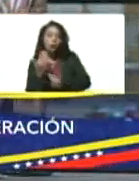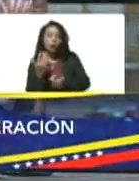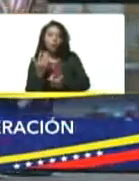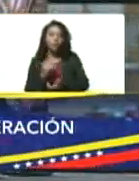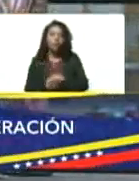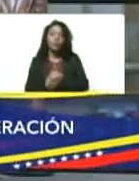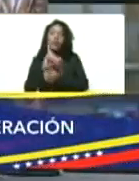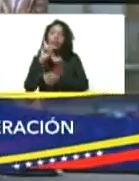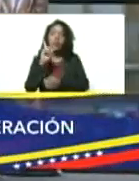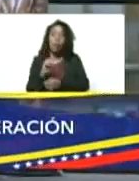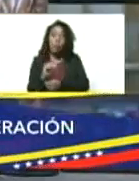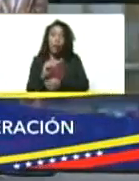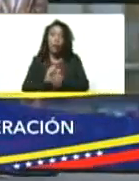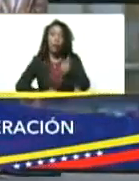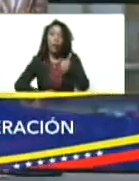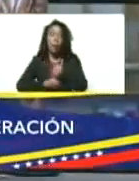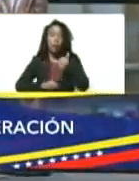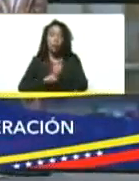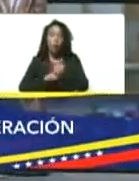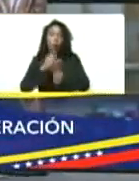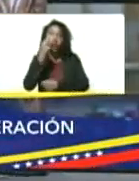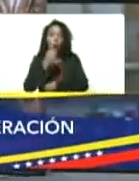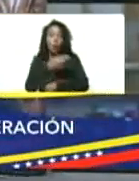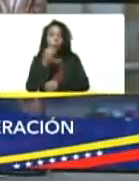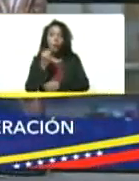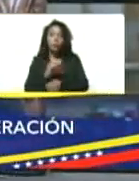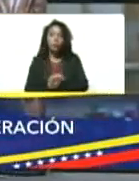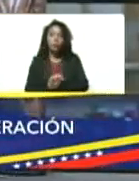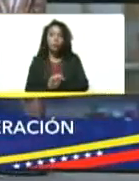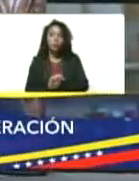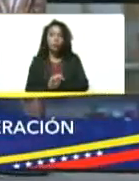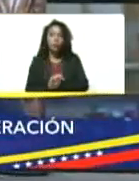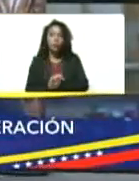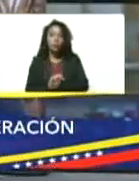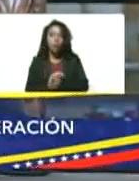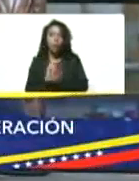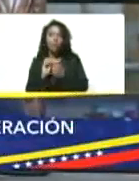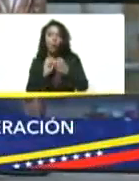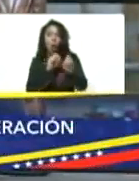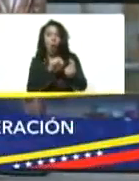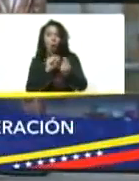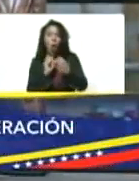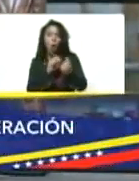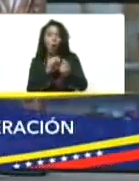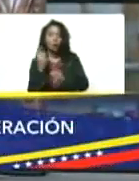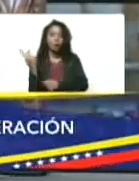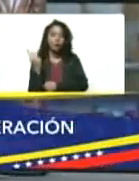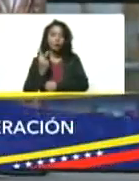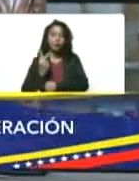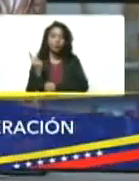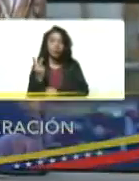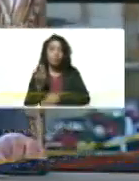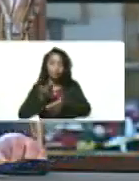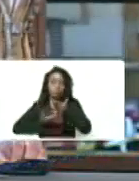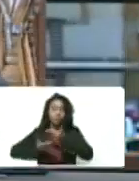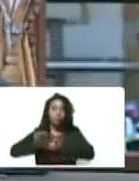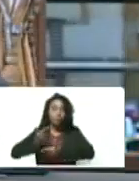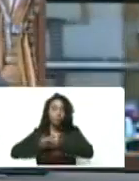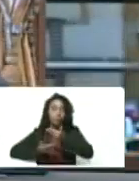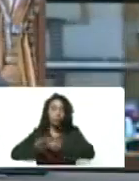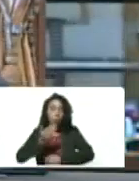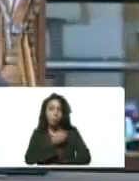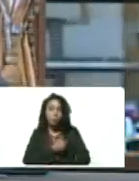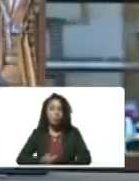hemos reforzado nuestro compromiso con debates entre nosotros intercambios conmigo con el